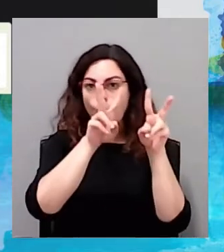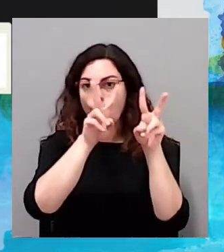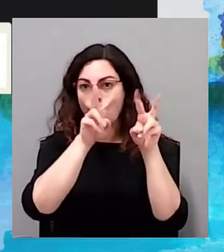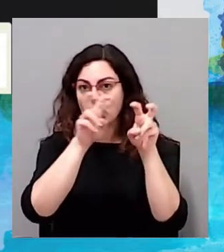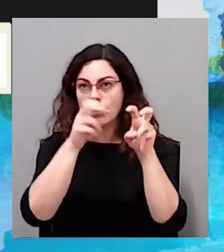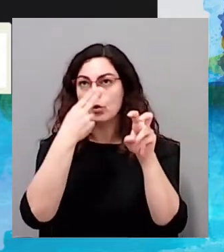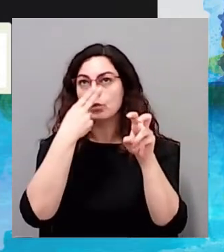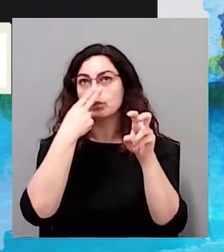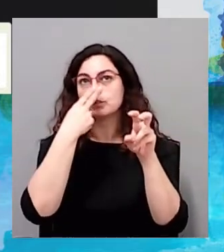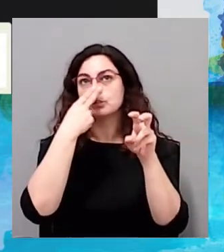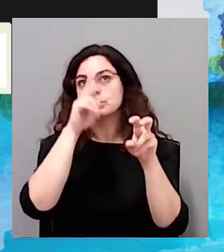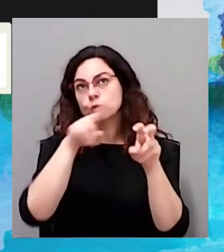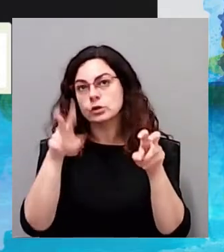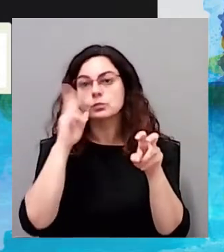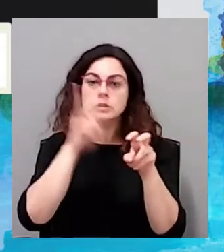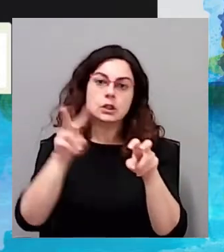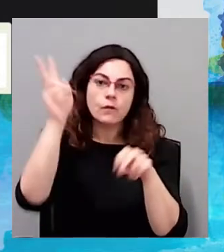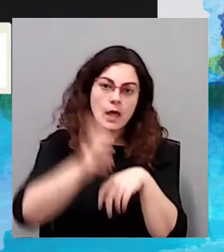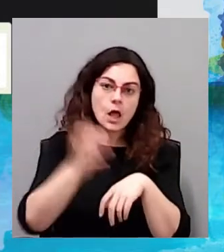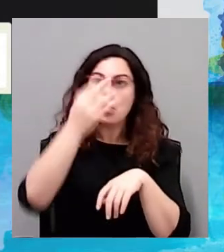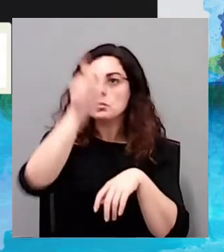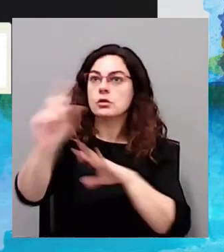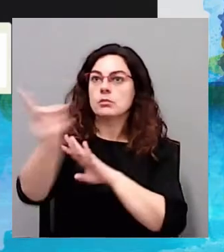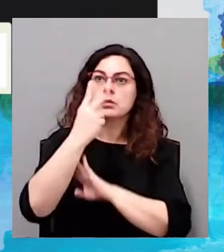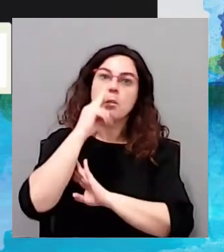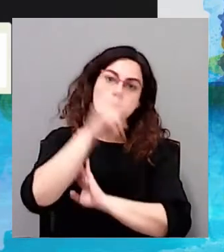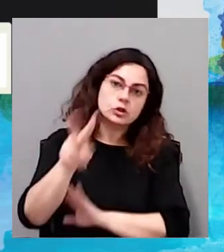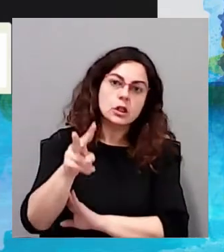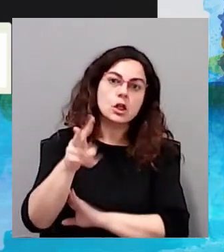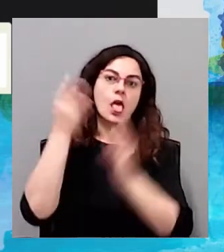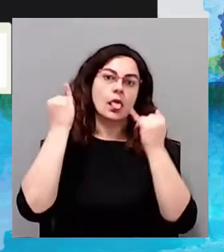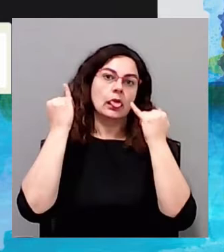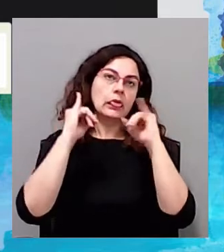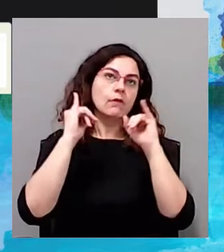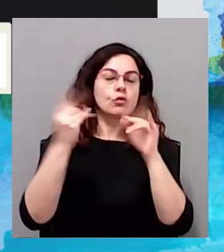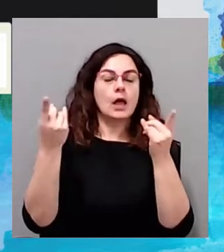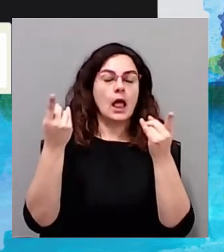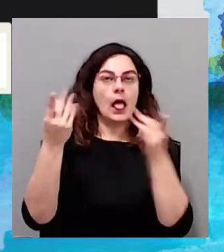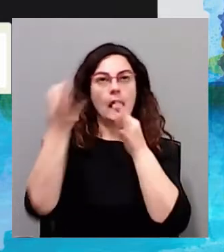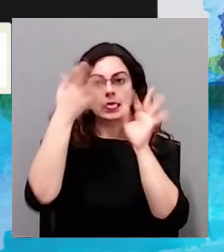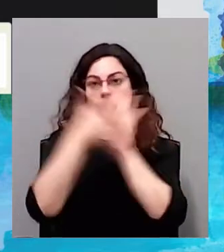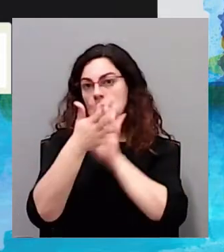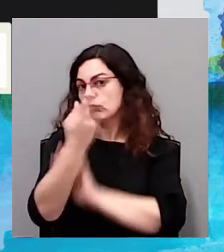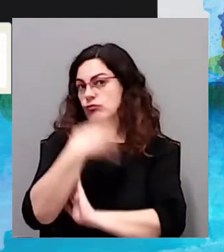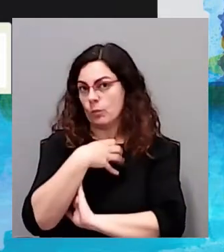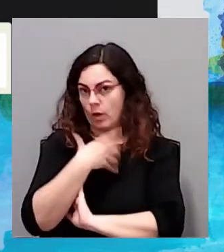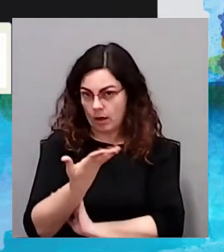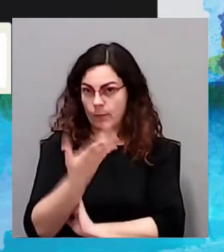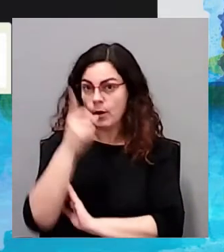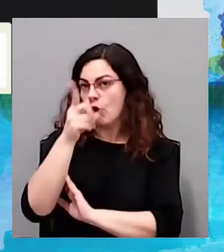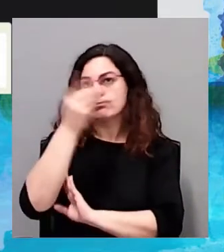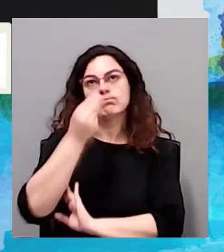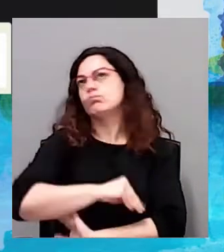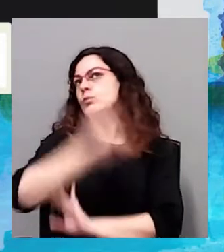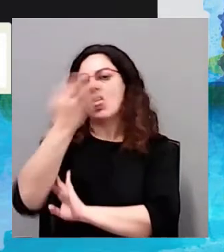repente o una persona que se acerca a un museo y quiere disfrutar de una descripción y a lo mejor no se pueden, pero sería lo ideal. Siempre